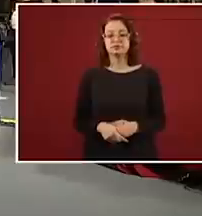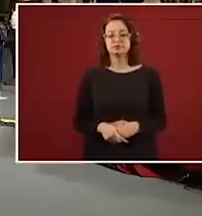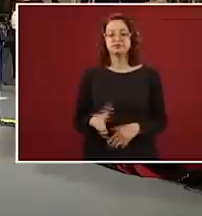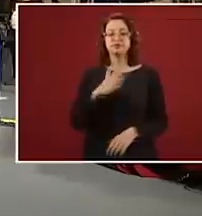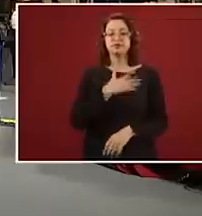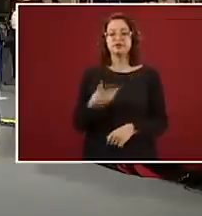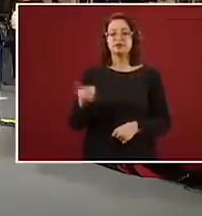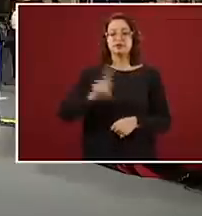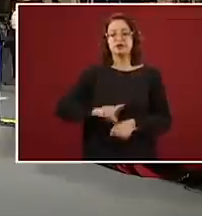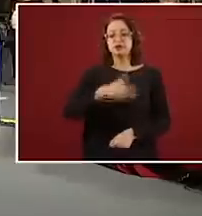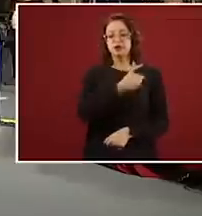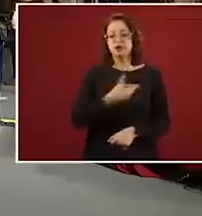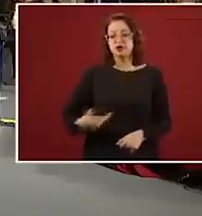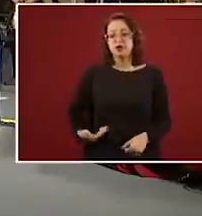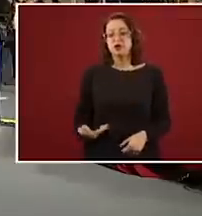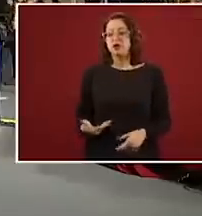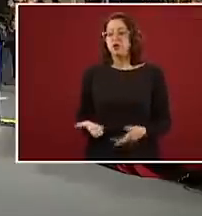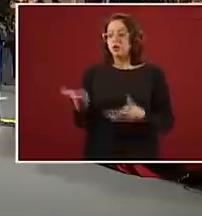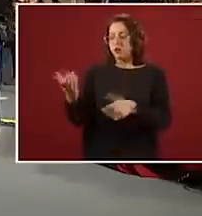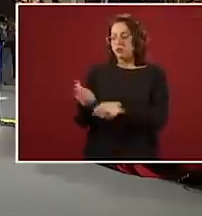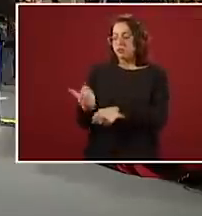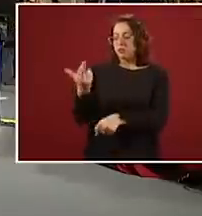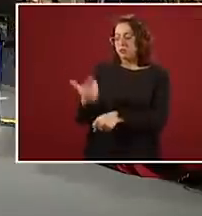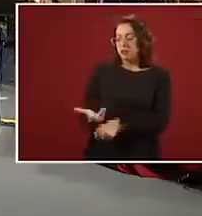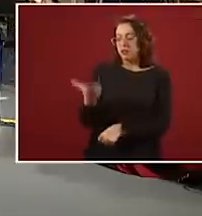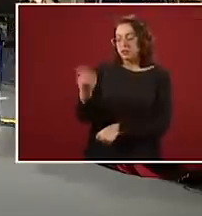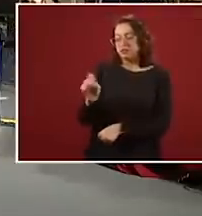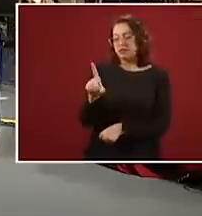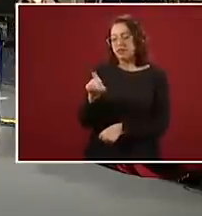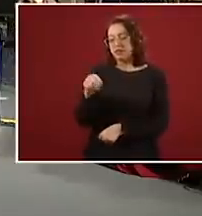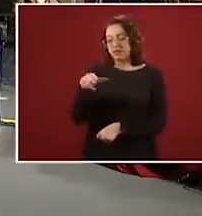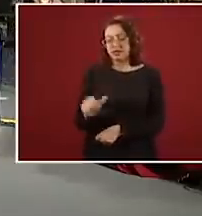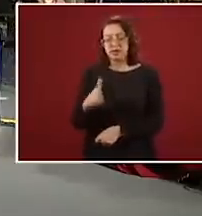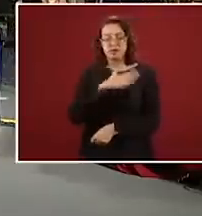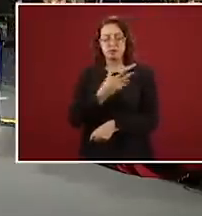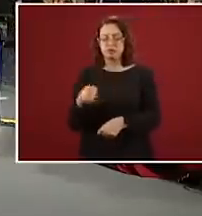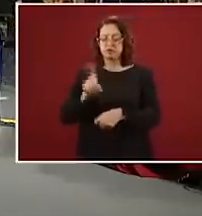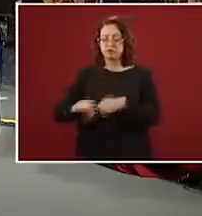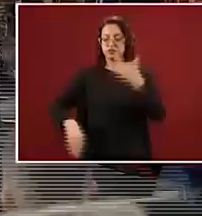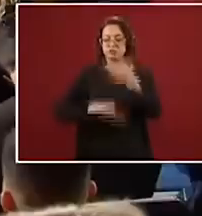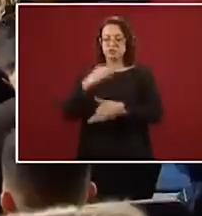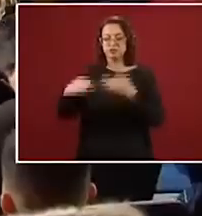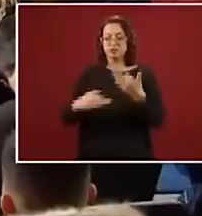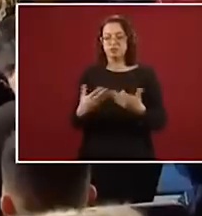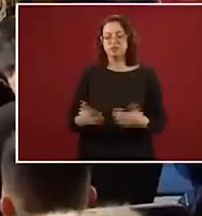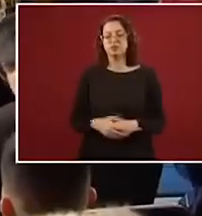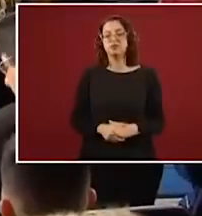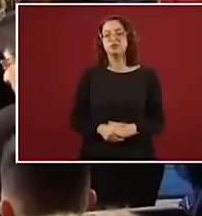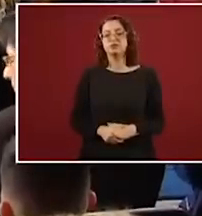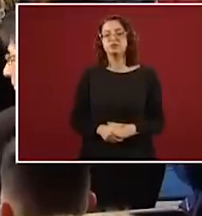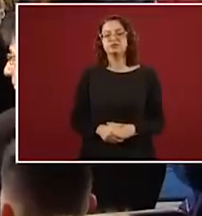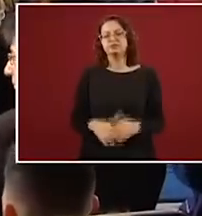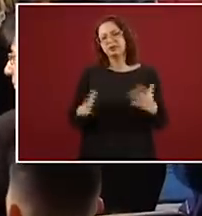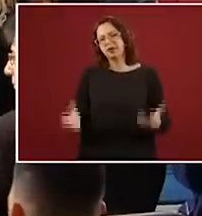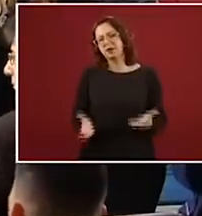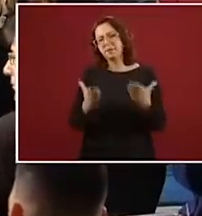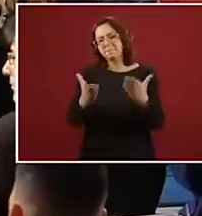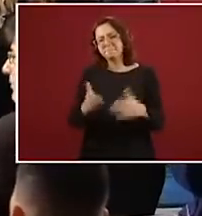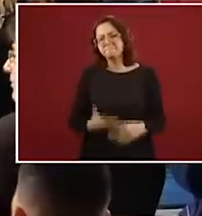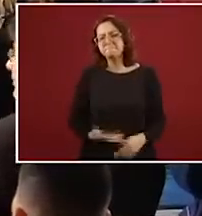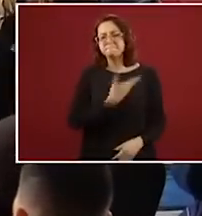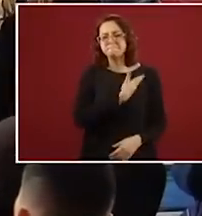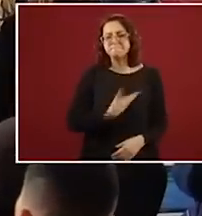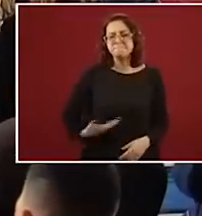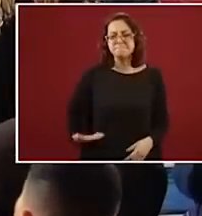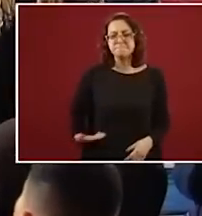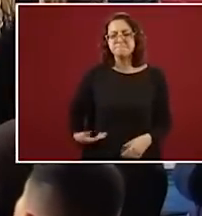Buenos días, señor presidente. Buenos días, señor secretario de la Defensa. Buenos días a todos. Rey Errazo, servidor. Señor presidente, tiene